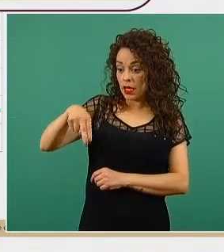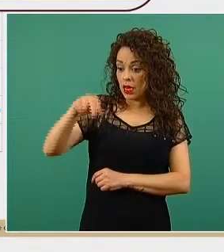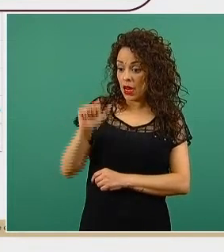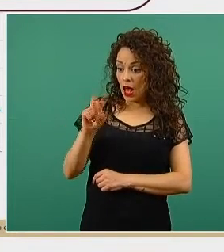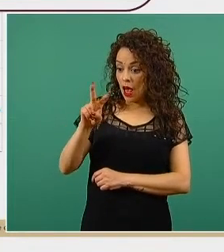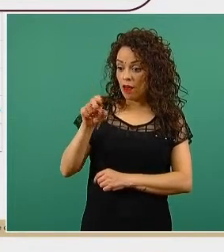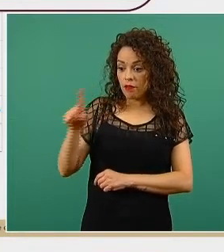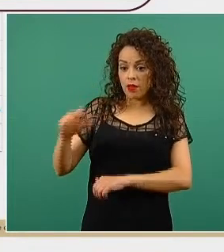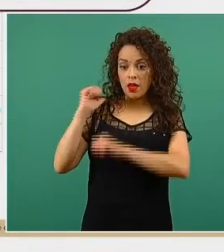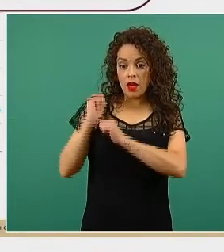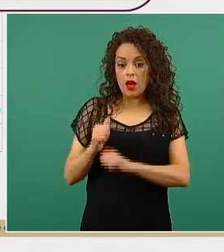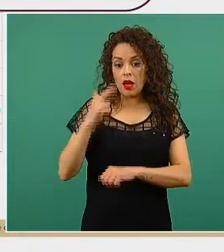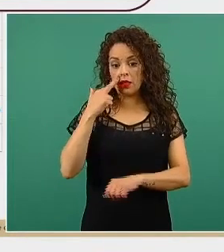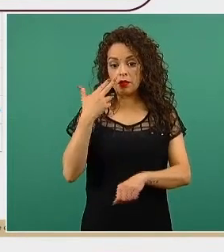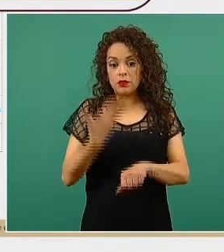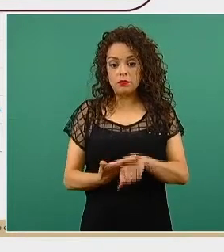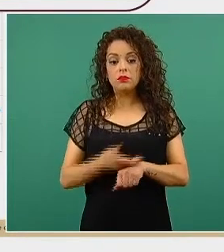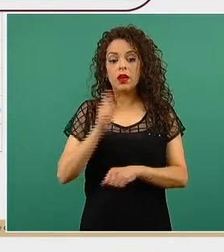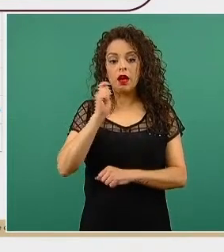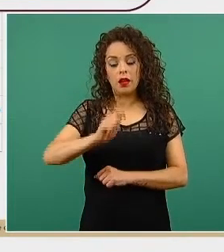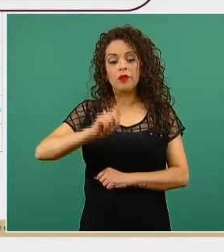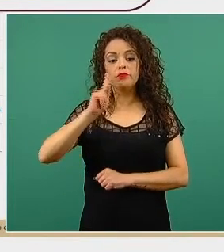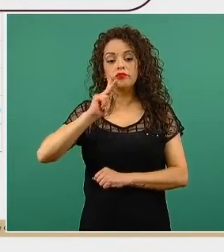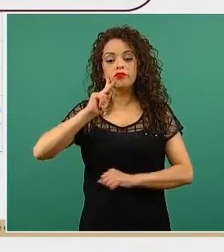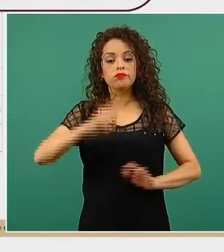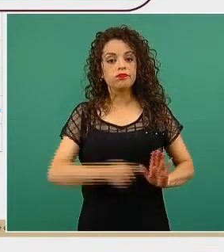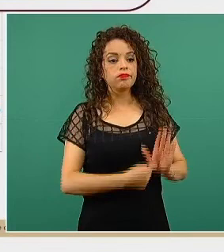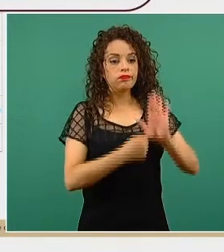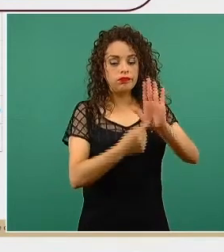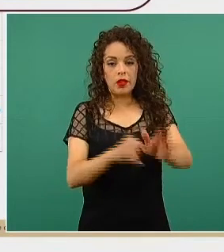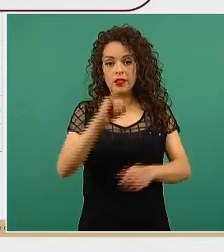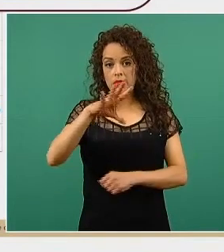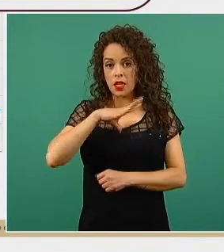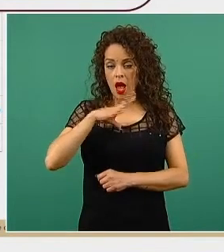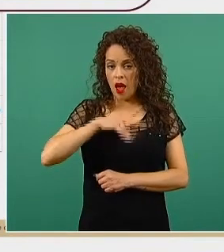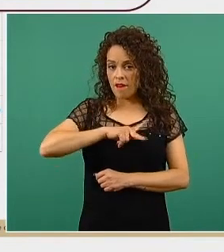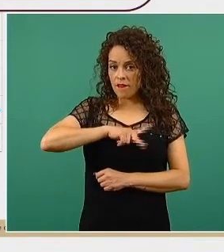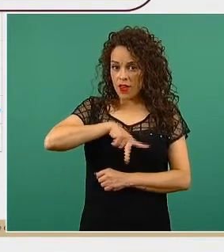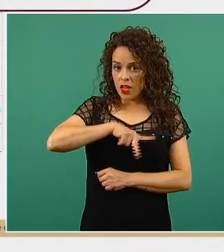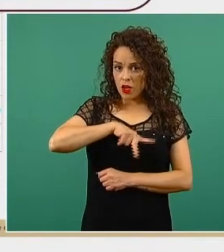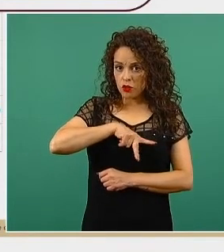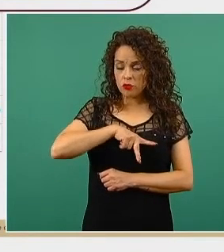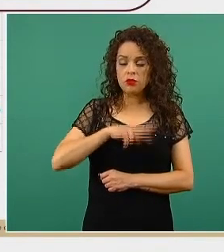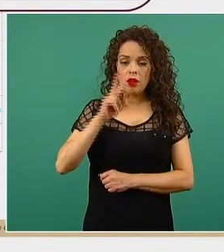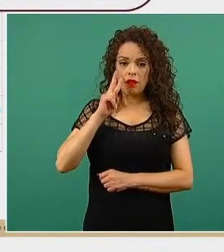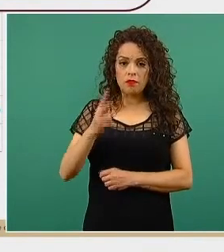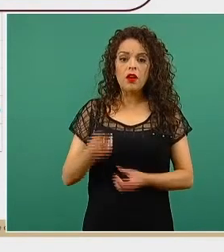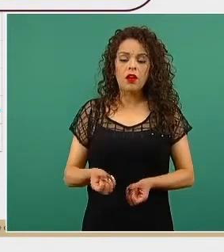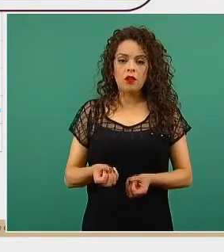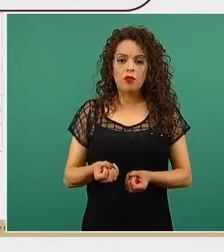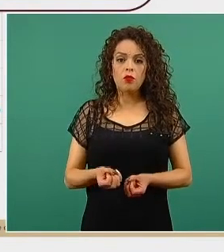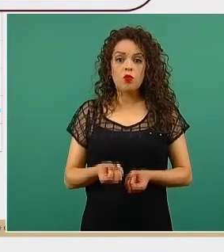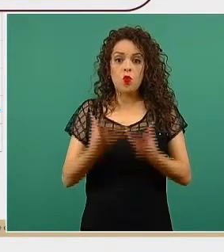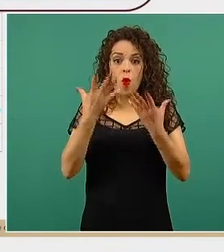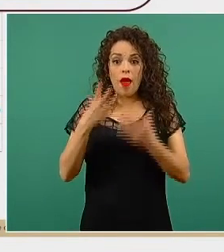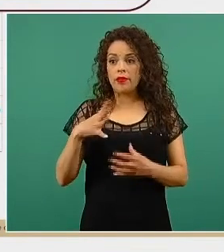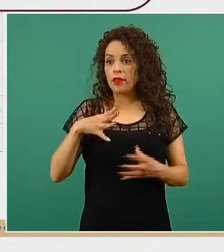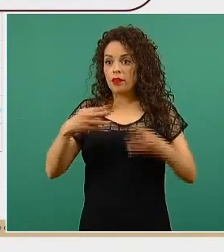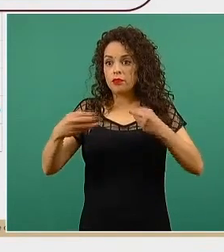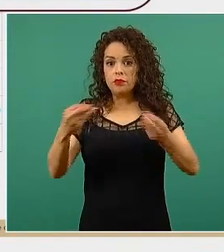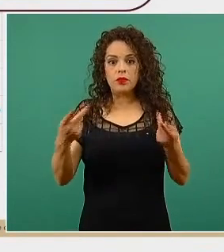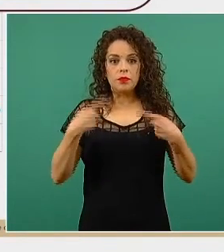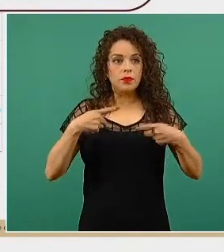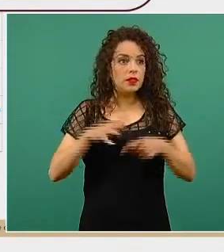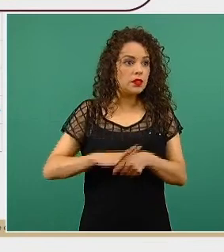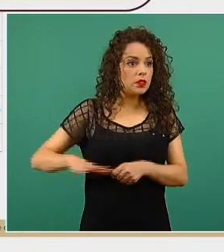cargo, obviamente, poder evidenciar la presencia del virus, poder identificar la afectación que el mismo estaba teniendo en la población,